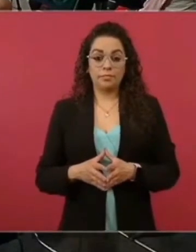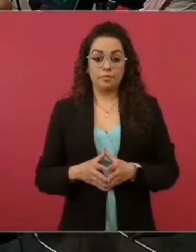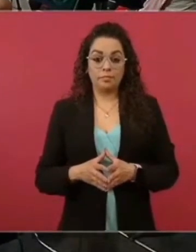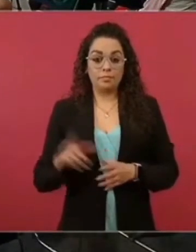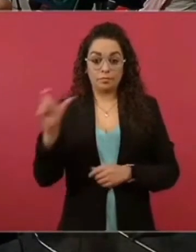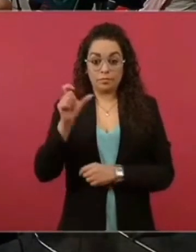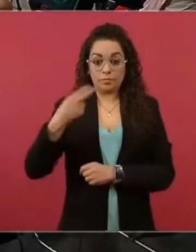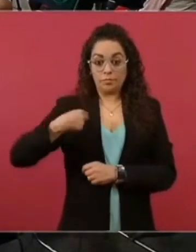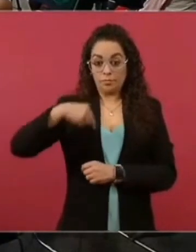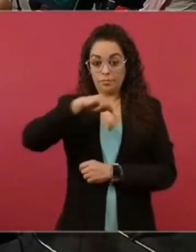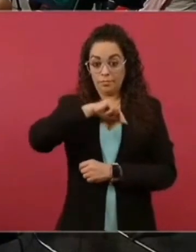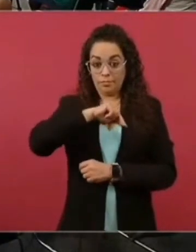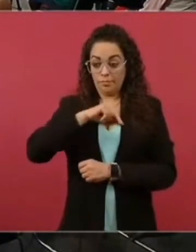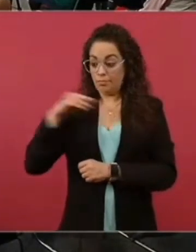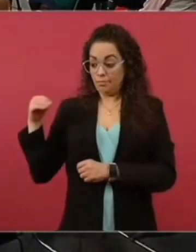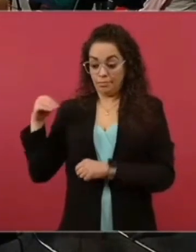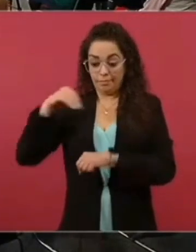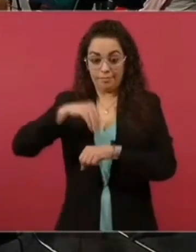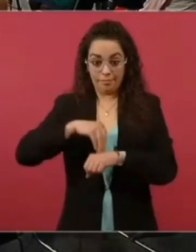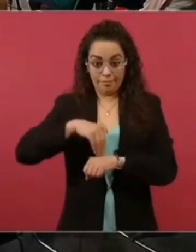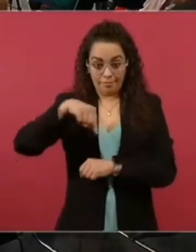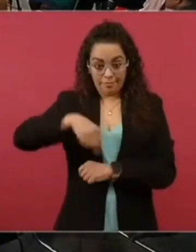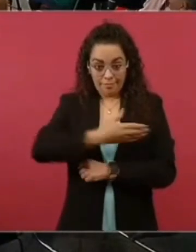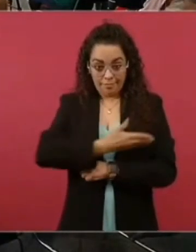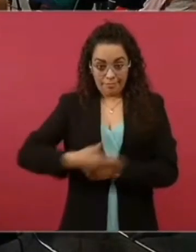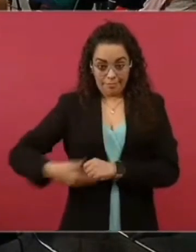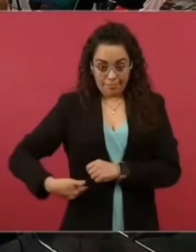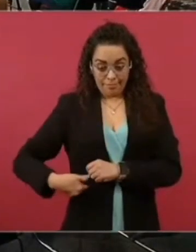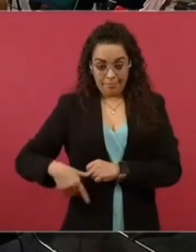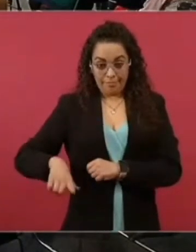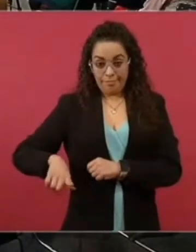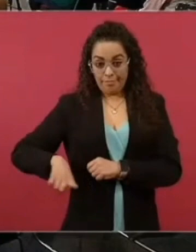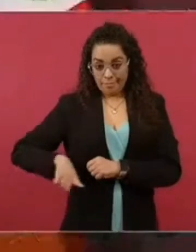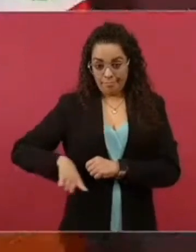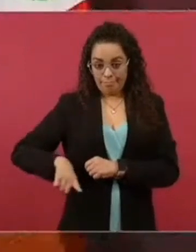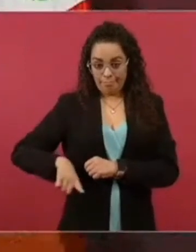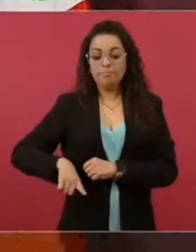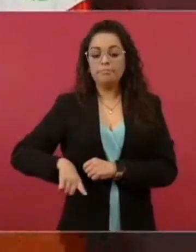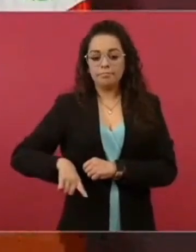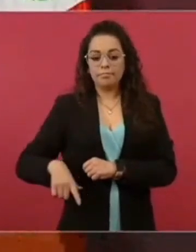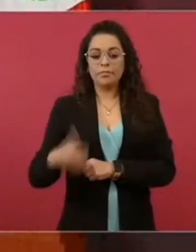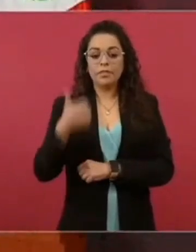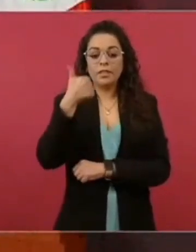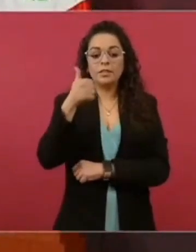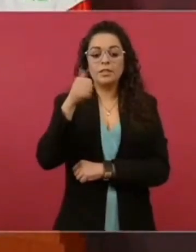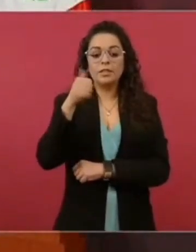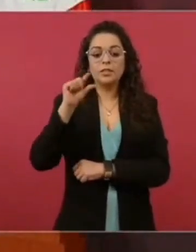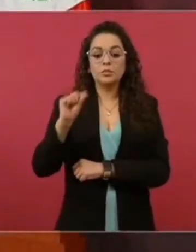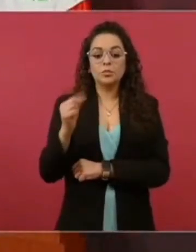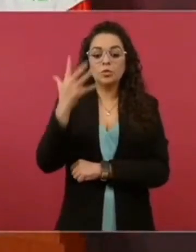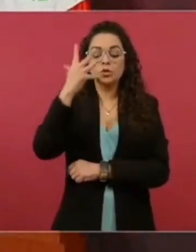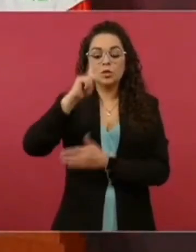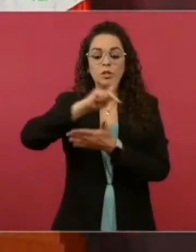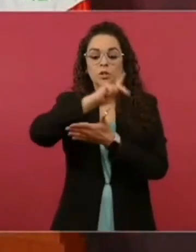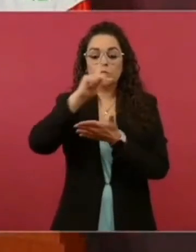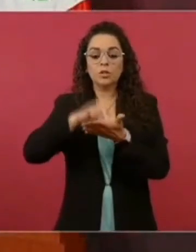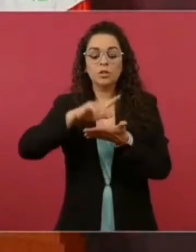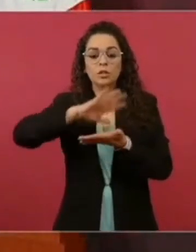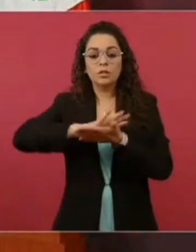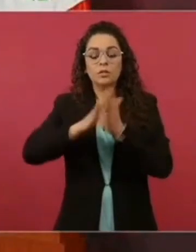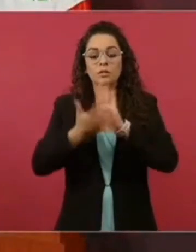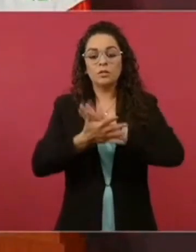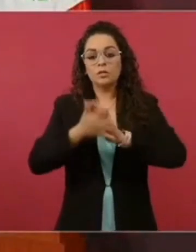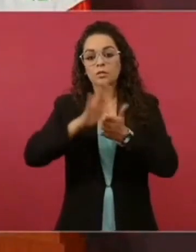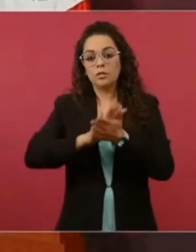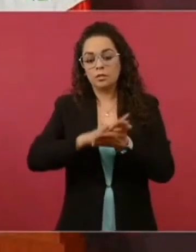alcanzaba para 6.5 kilos de tortilla. El